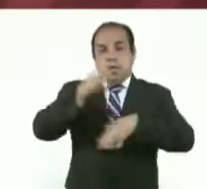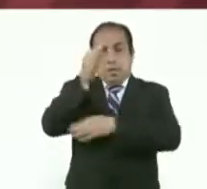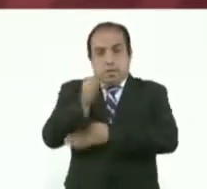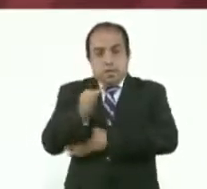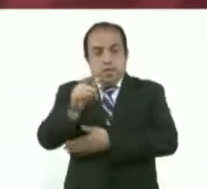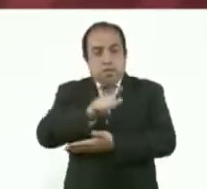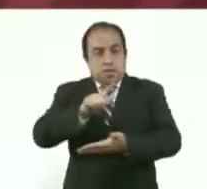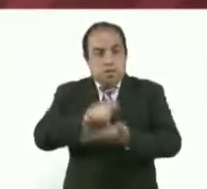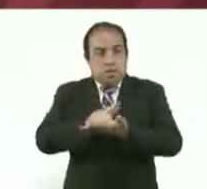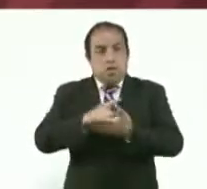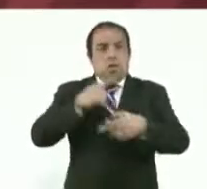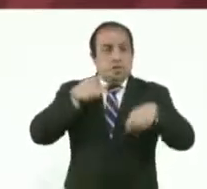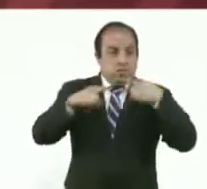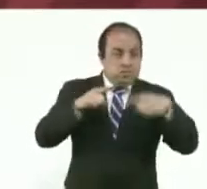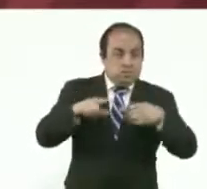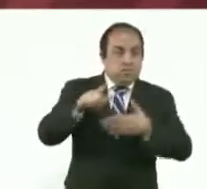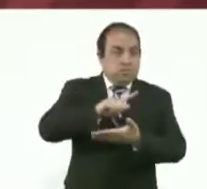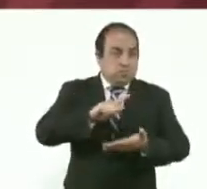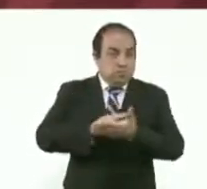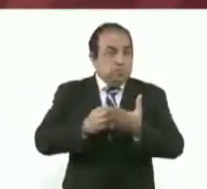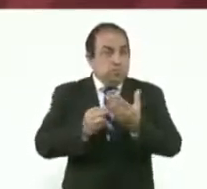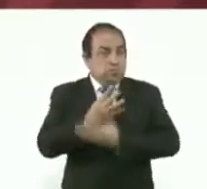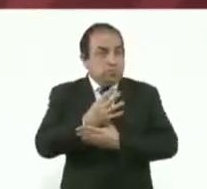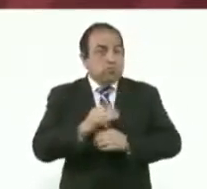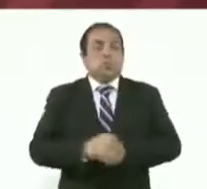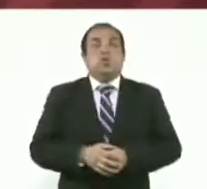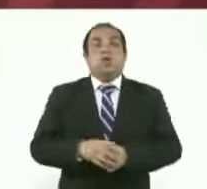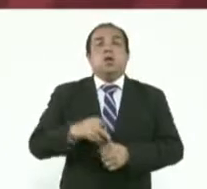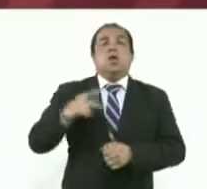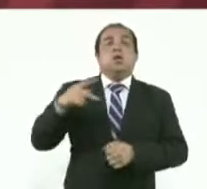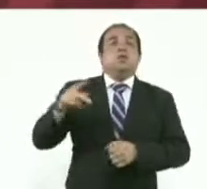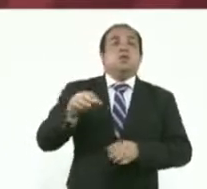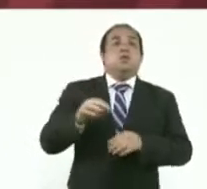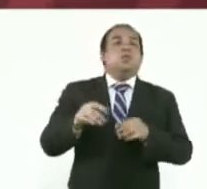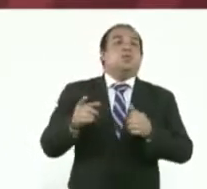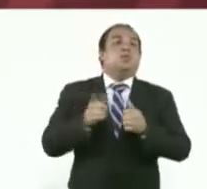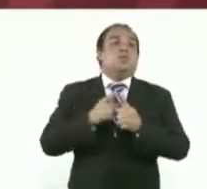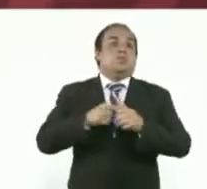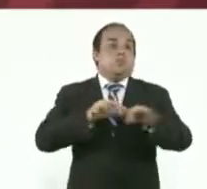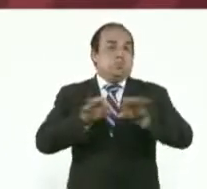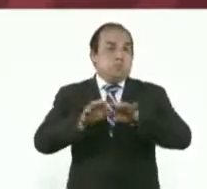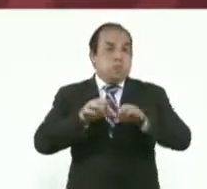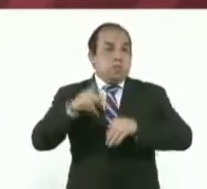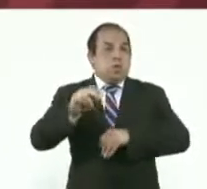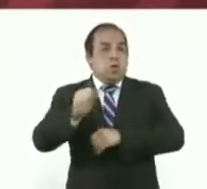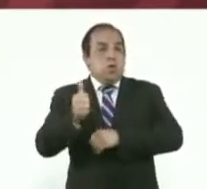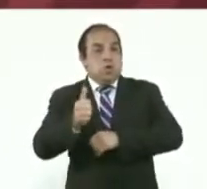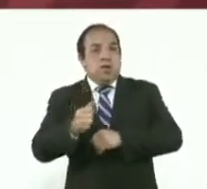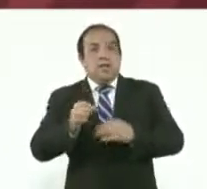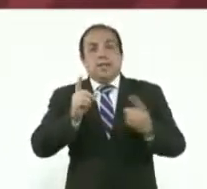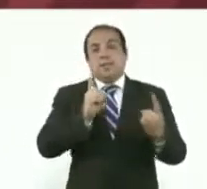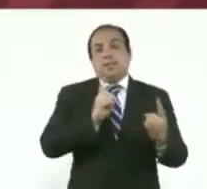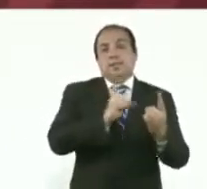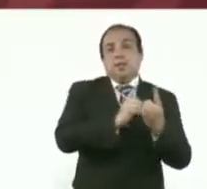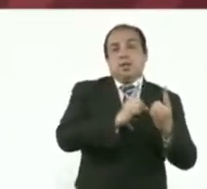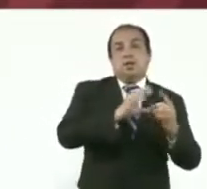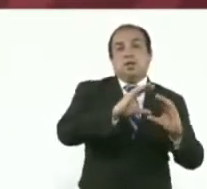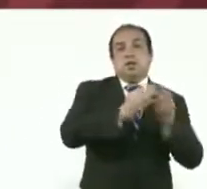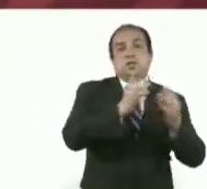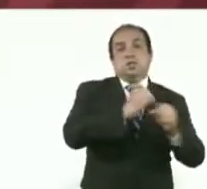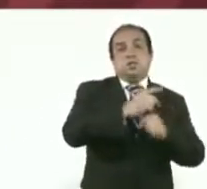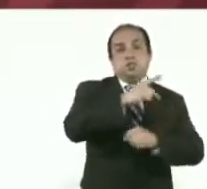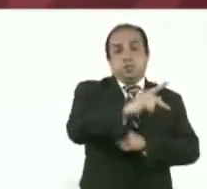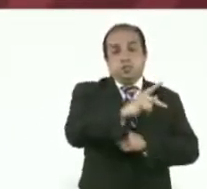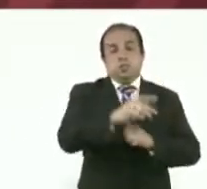aprobando leyes y discutiendo leyes, es una función sustantiva, pero la otra es estar cerca de sus comunidades,